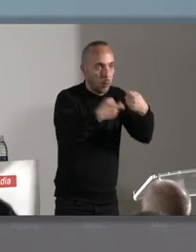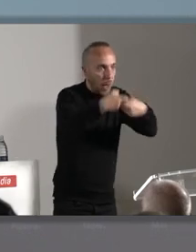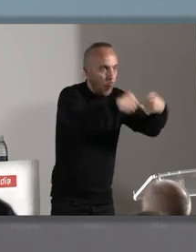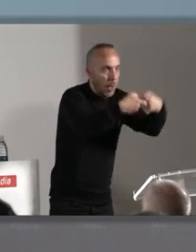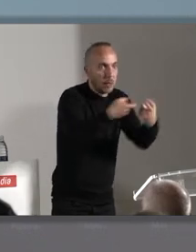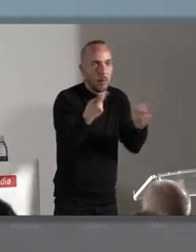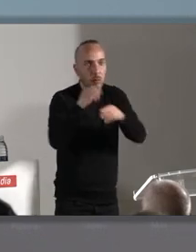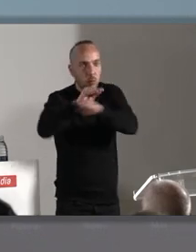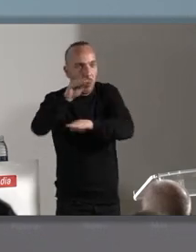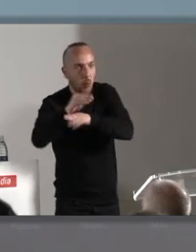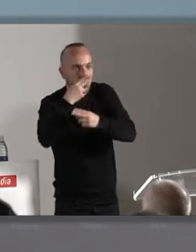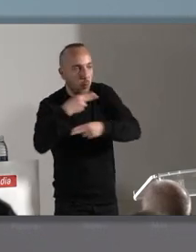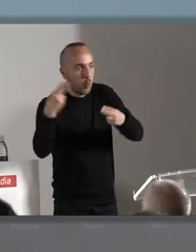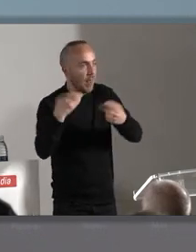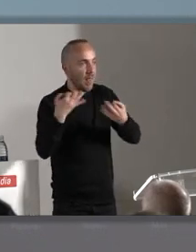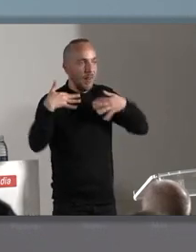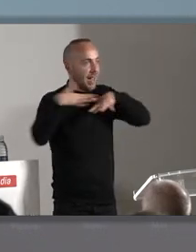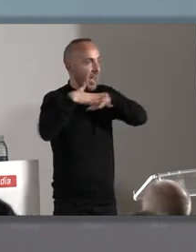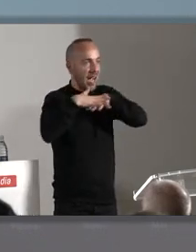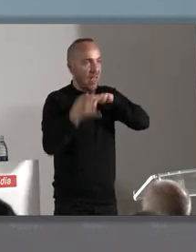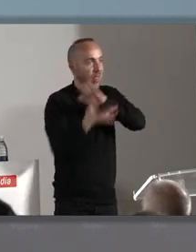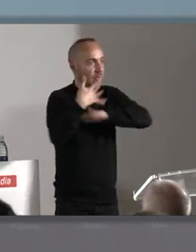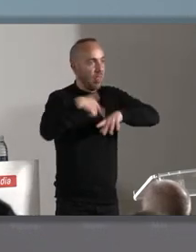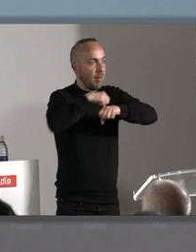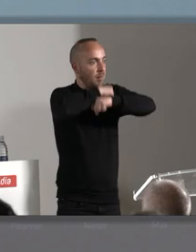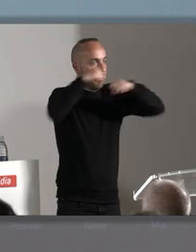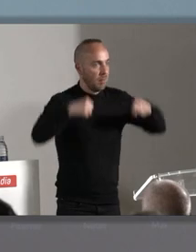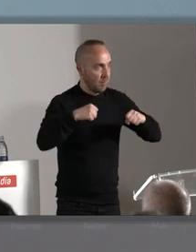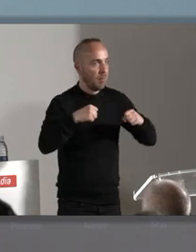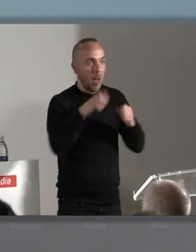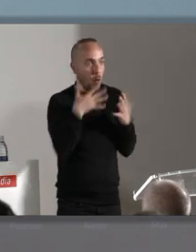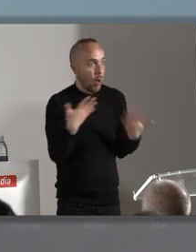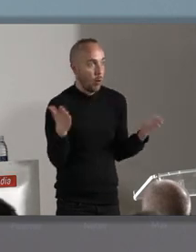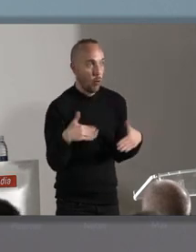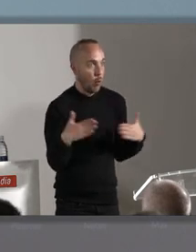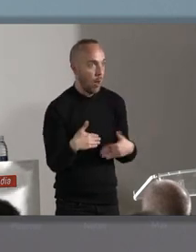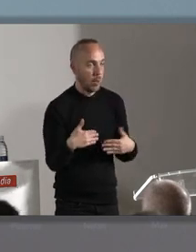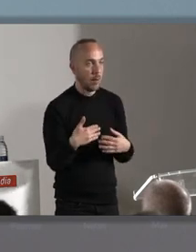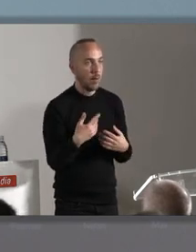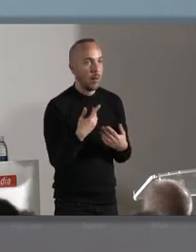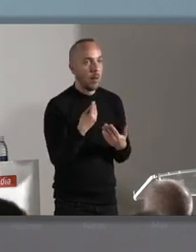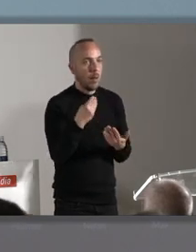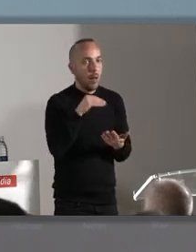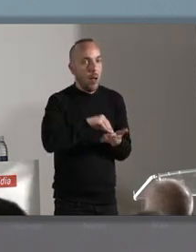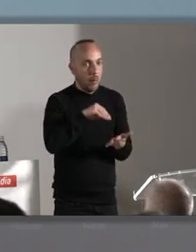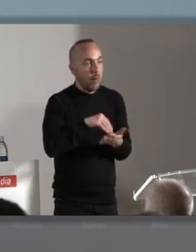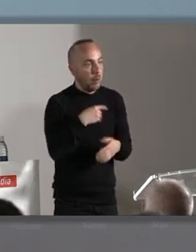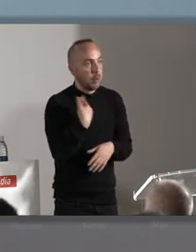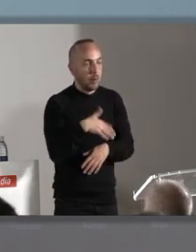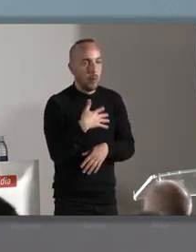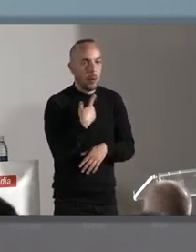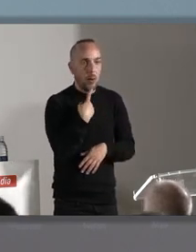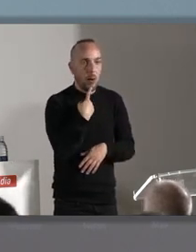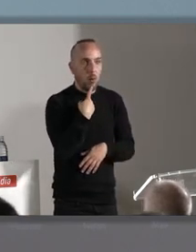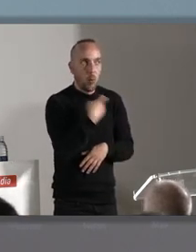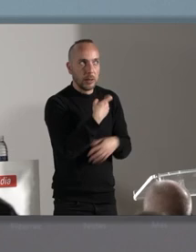inversiones públicas, de comunicación, etcétera, que actualmente pues, no se da, ¿no? Esto a veces en muchas administraciones cuesta, digamos, que